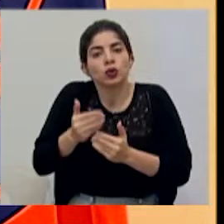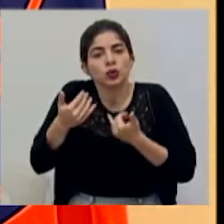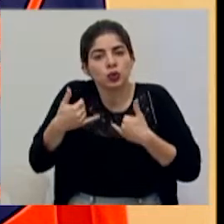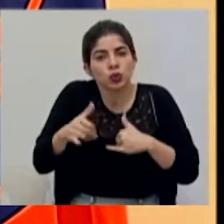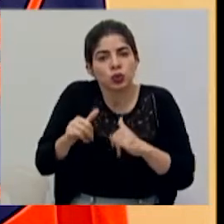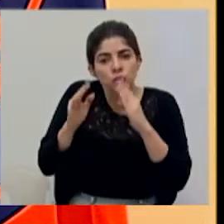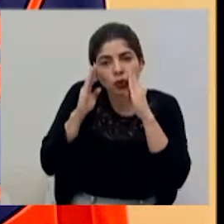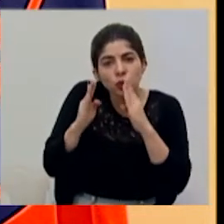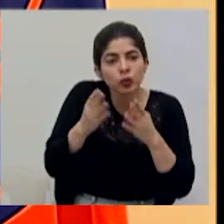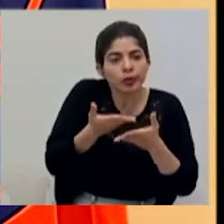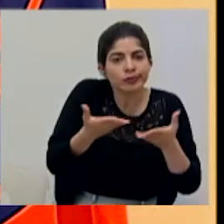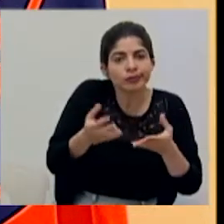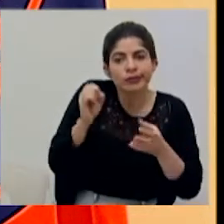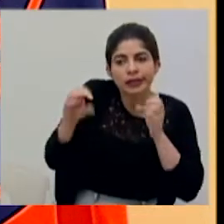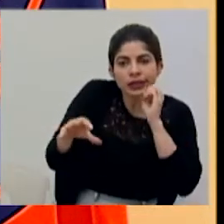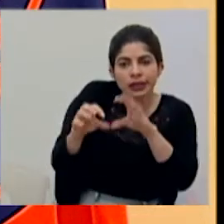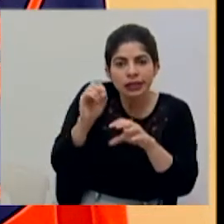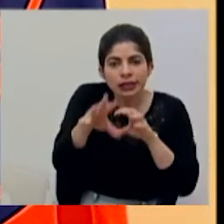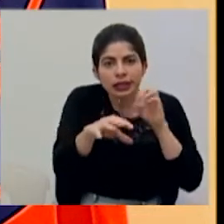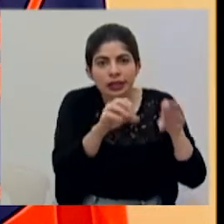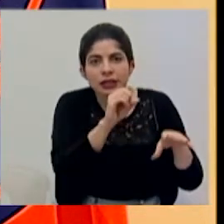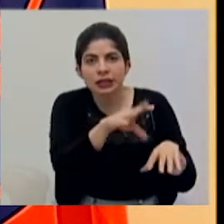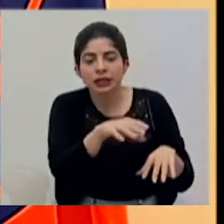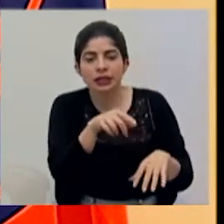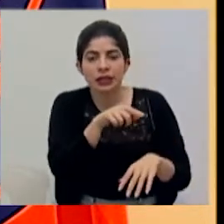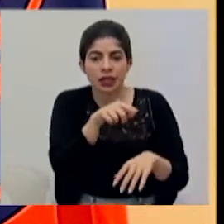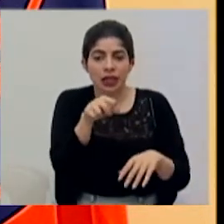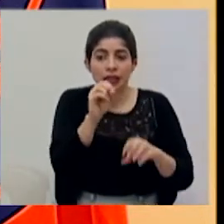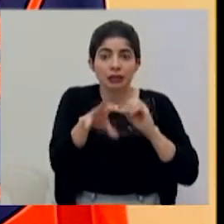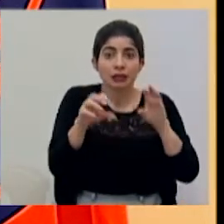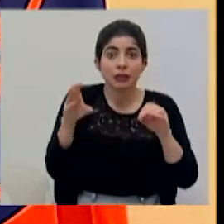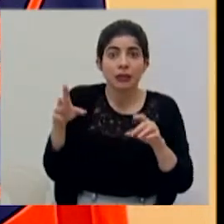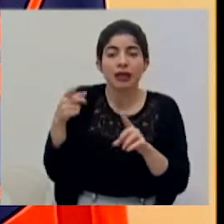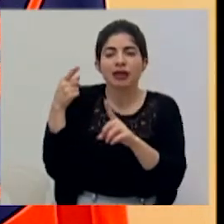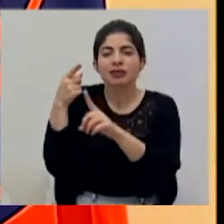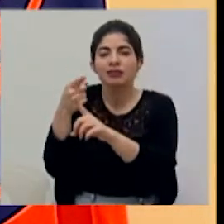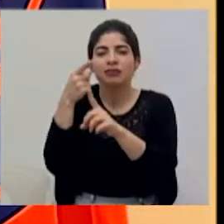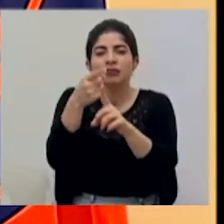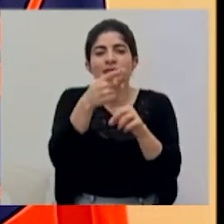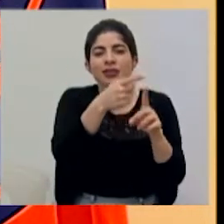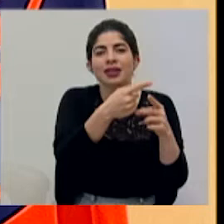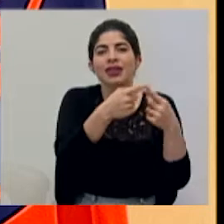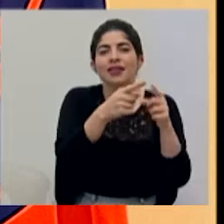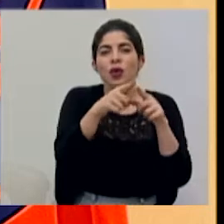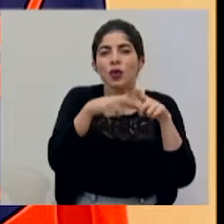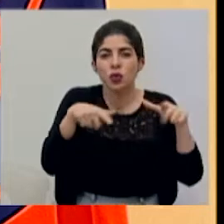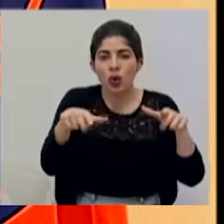con el envío de suministros que hemos derivado hacia las diferentes